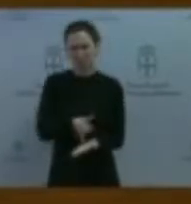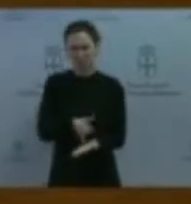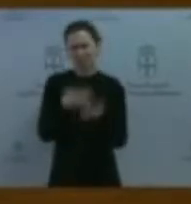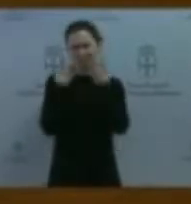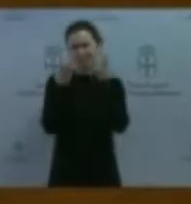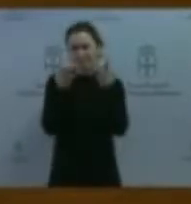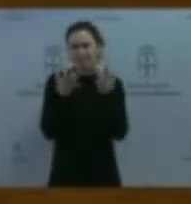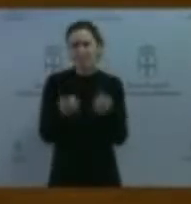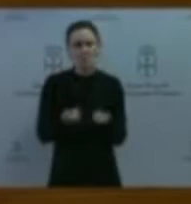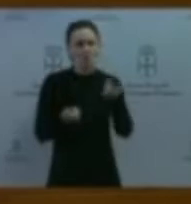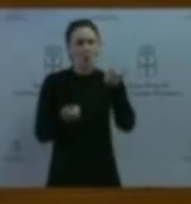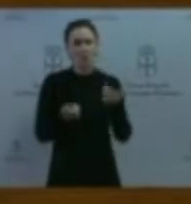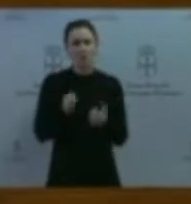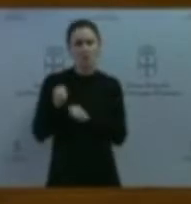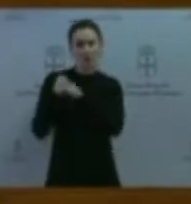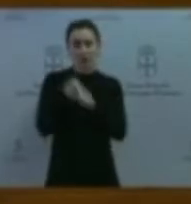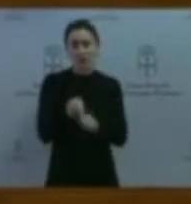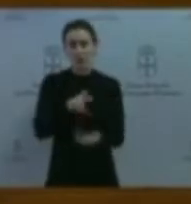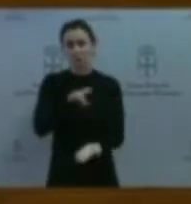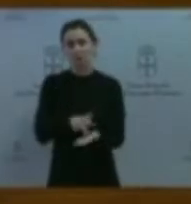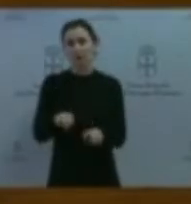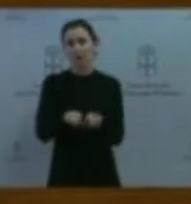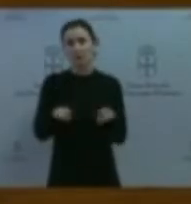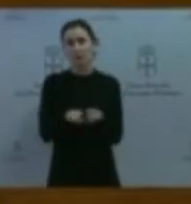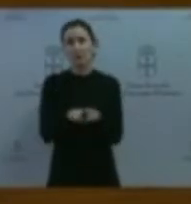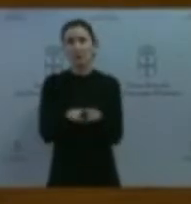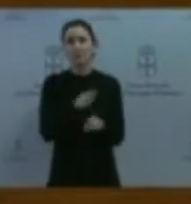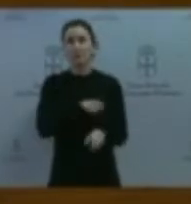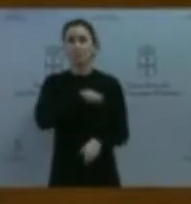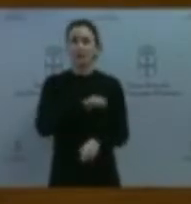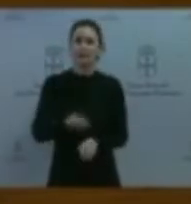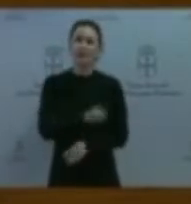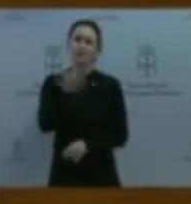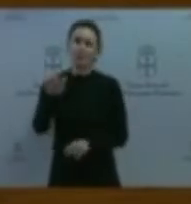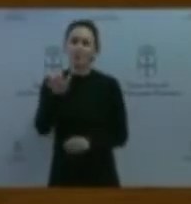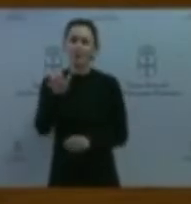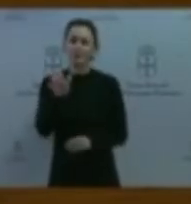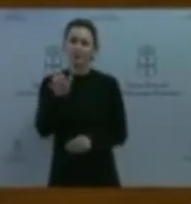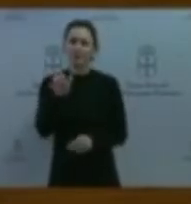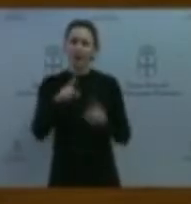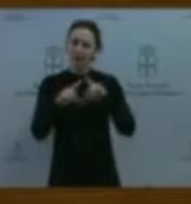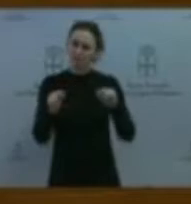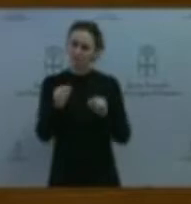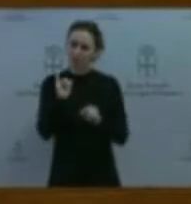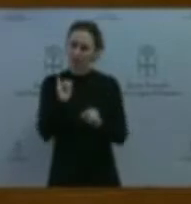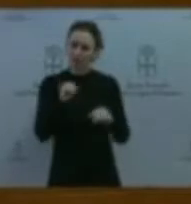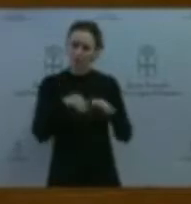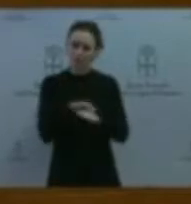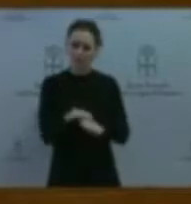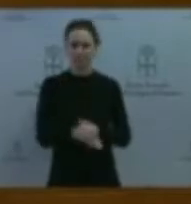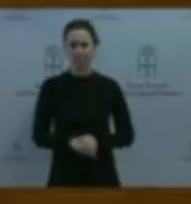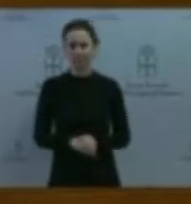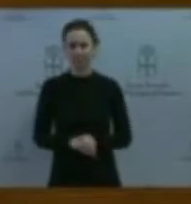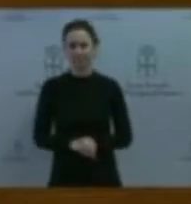muchos lugares de España, de Europa, también en Asturias en algunos lugares. Y en ese sentido, nosotros creemos que